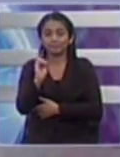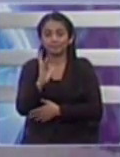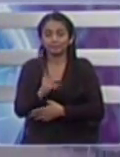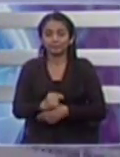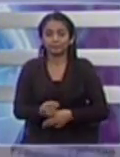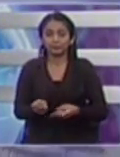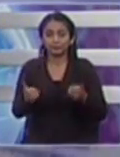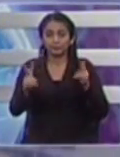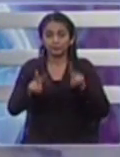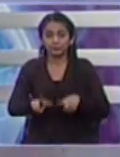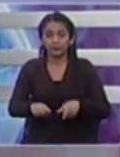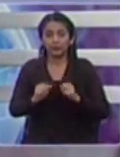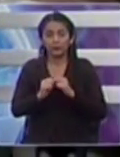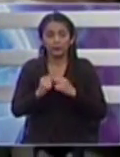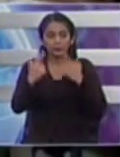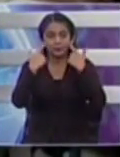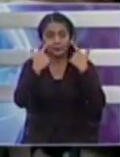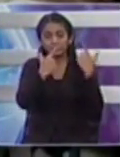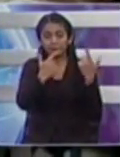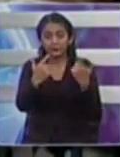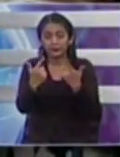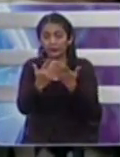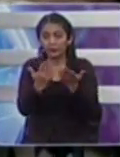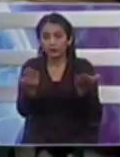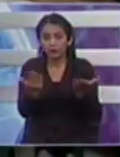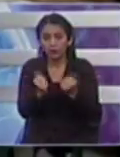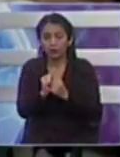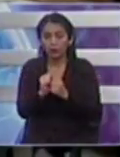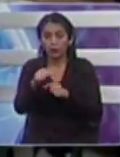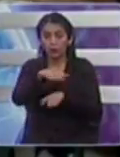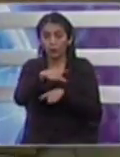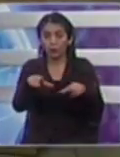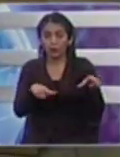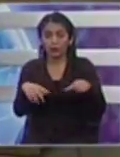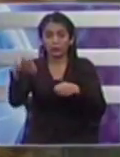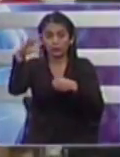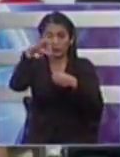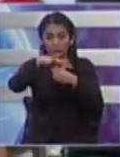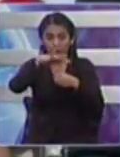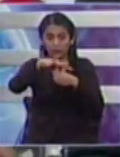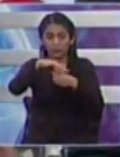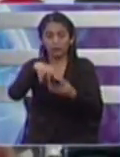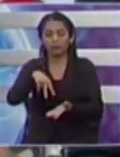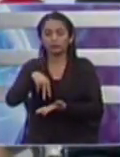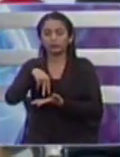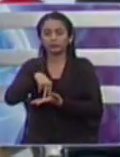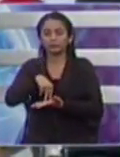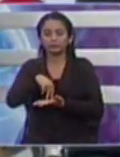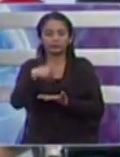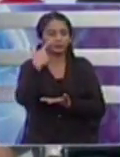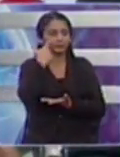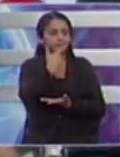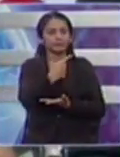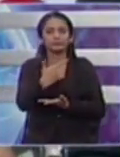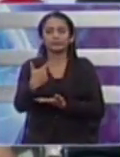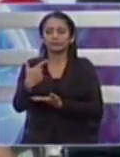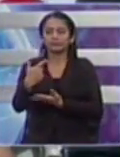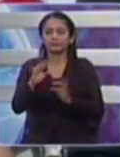se respete la ley seca, también darán seguridad en los comicios de este domingo. Son una suerte de escenarios posibles, es decir,